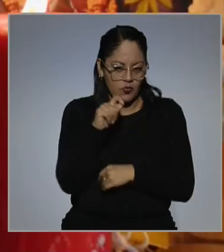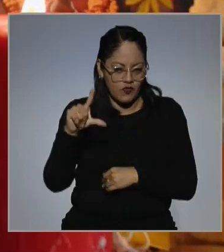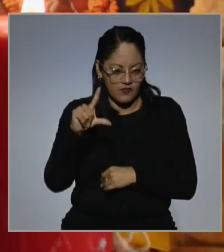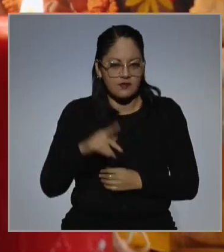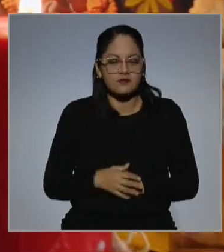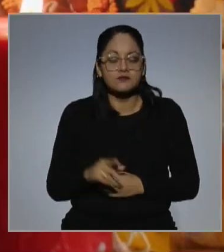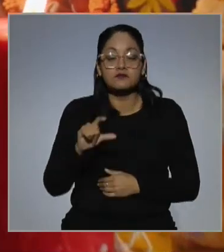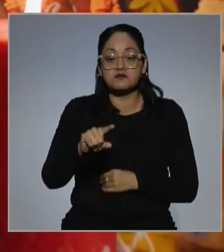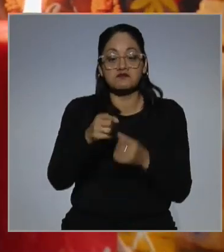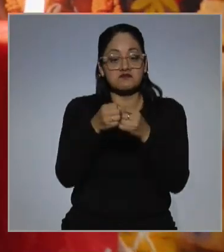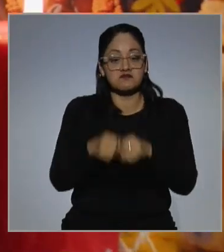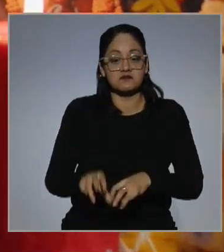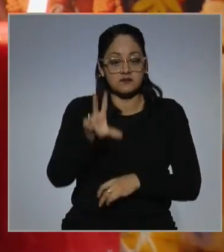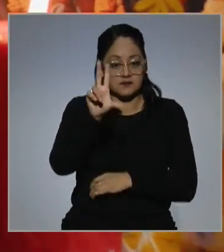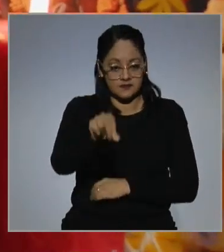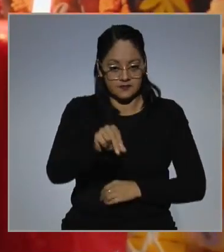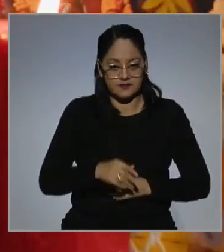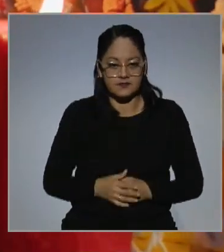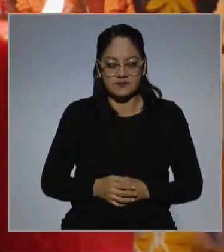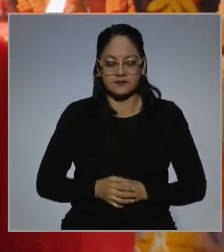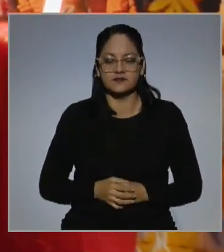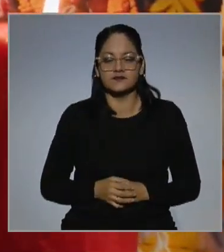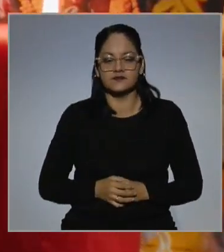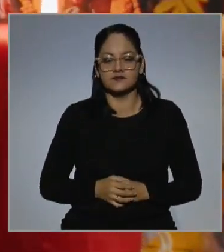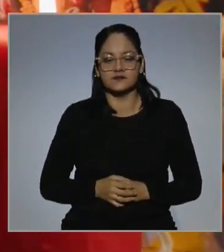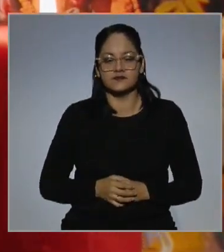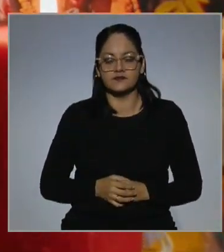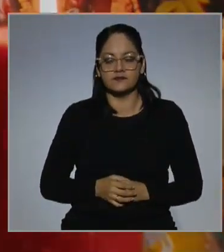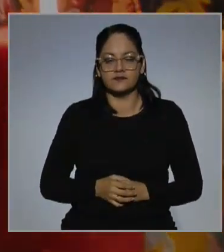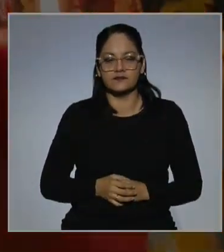especialistas. No te lo pierdas.